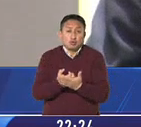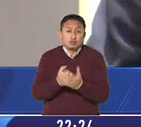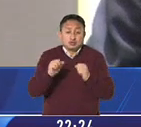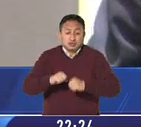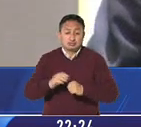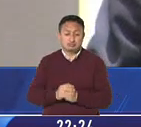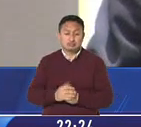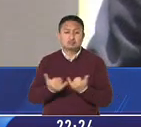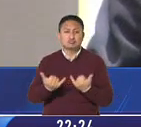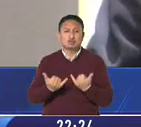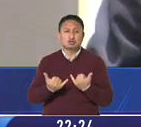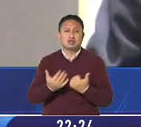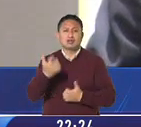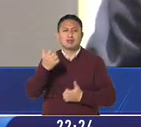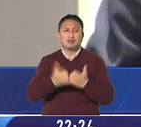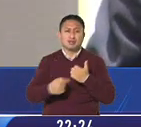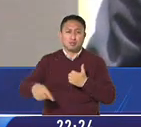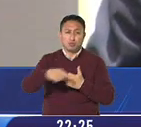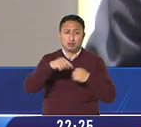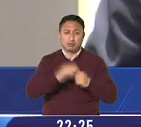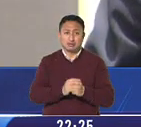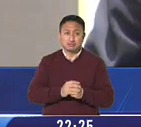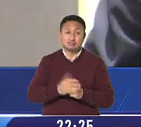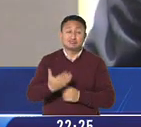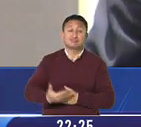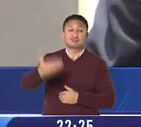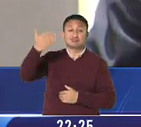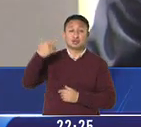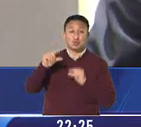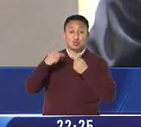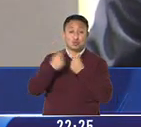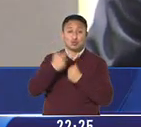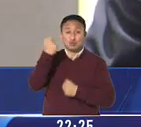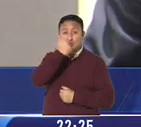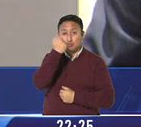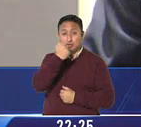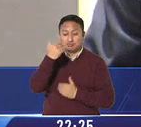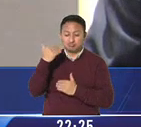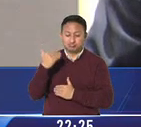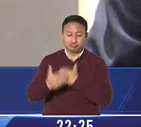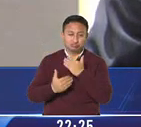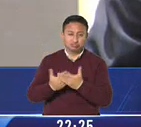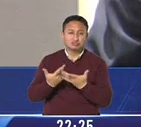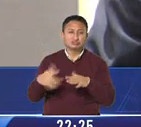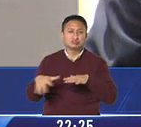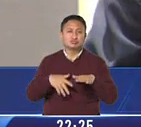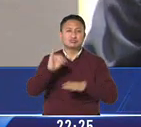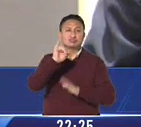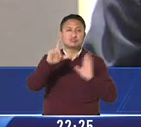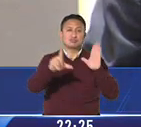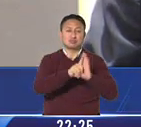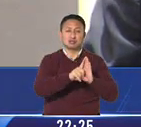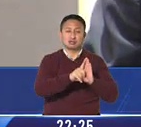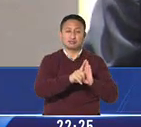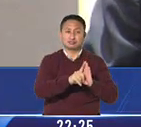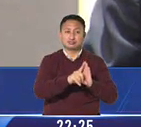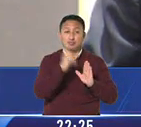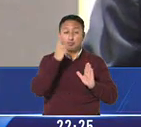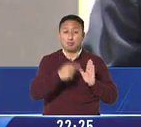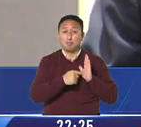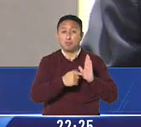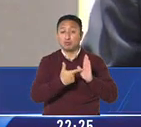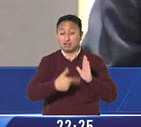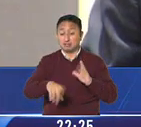toca sufrir los problemas derivados del narcotráfico, de actividades ilegales, como es